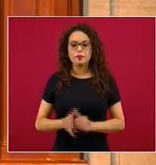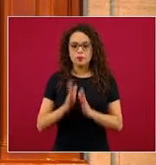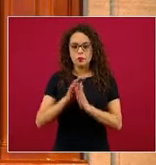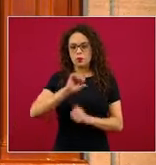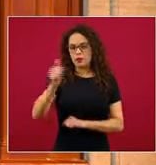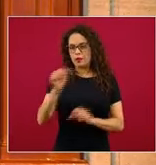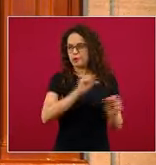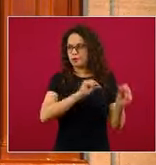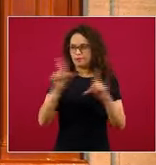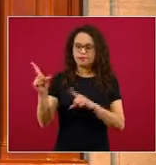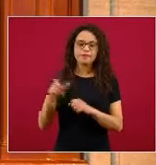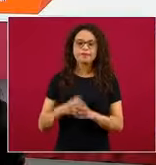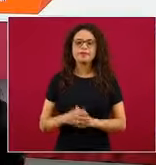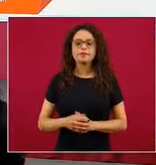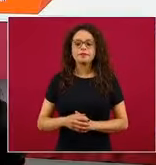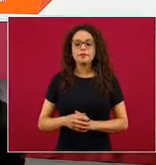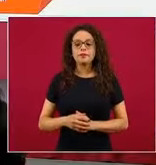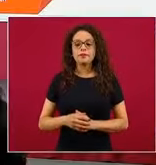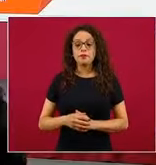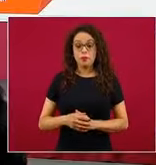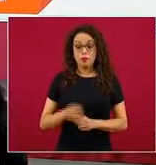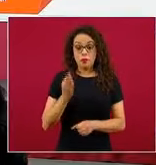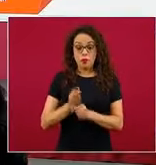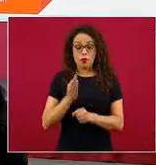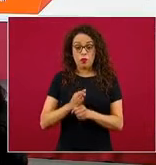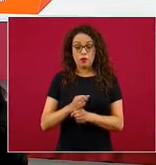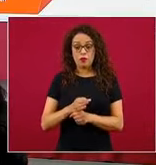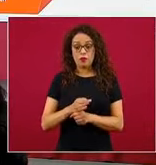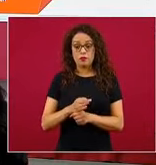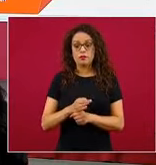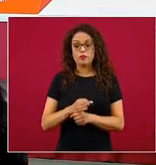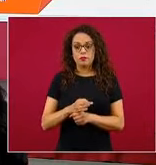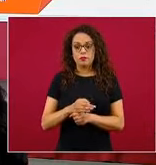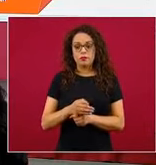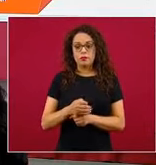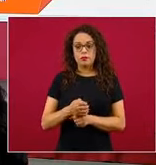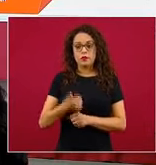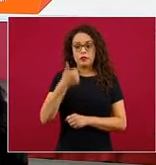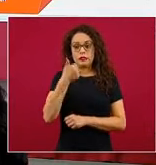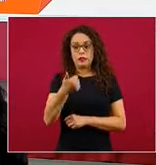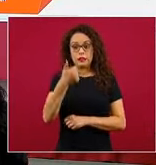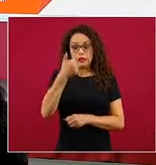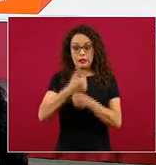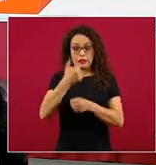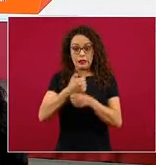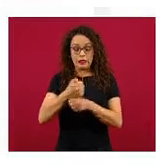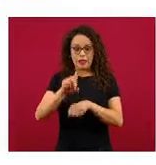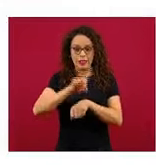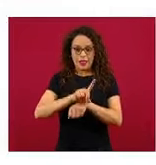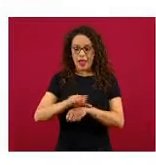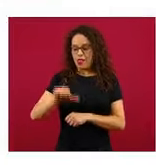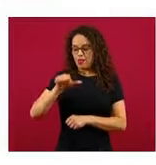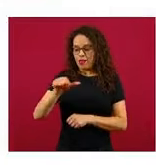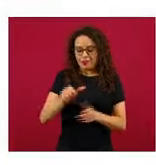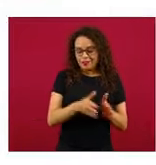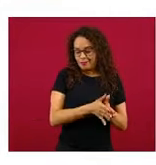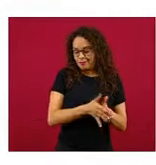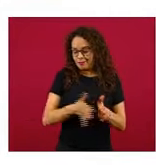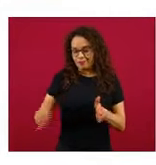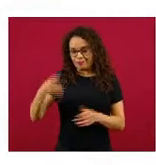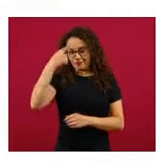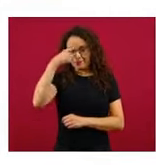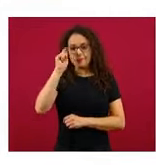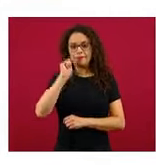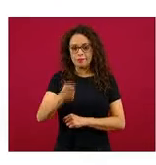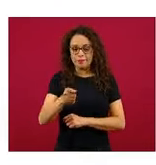en esta temporalidad de 16 días, hoy es el 6º día, para efectos de estos 16 días de activismo contra